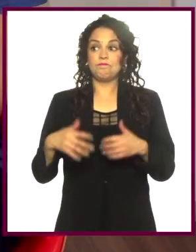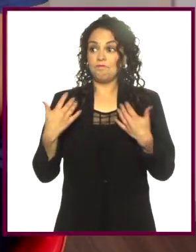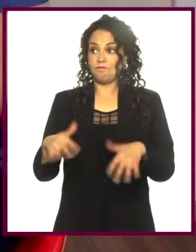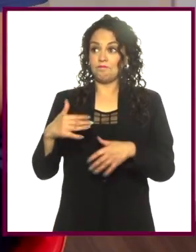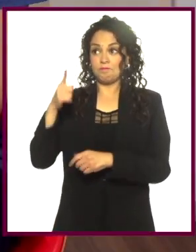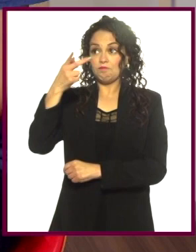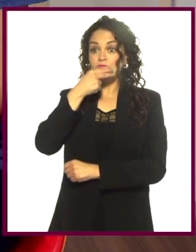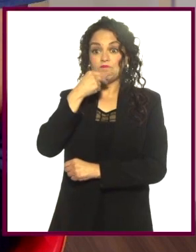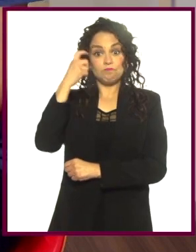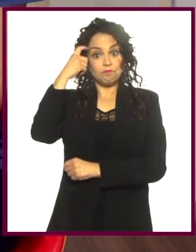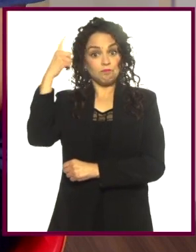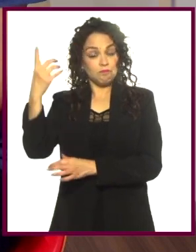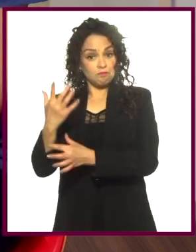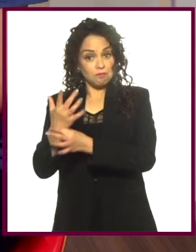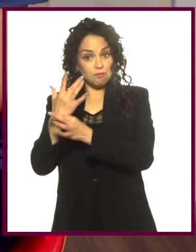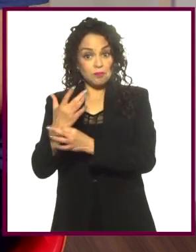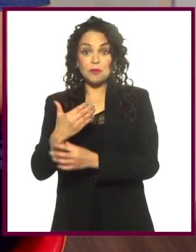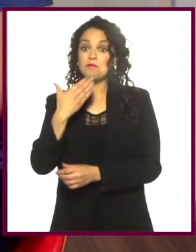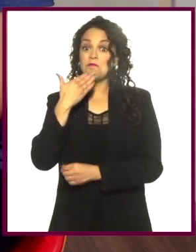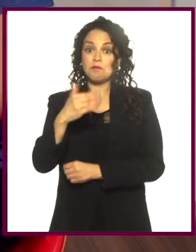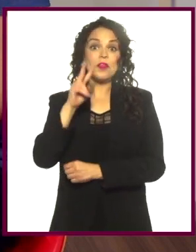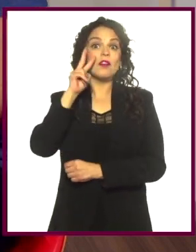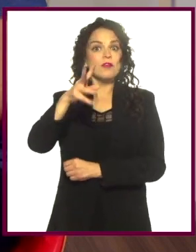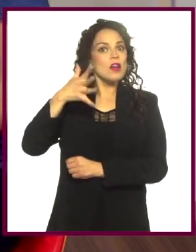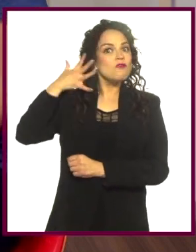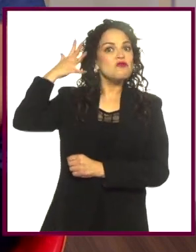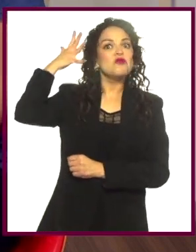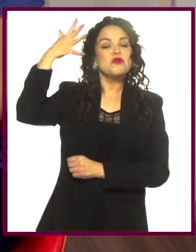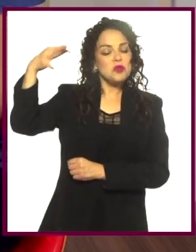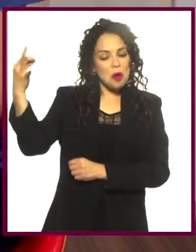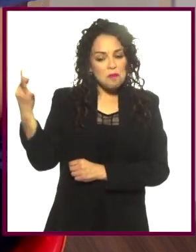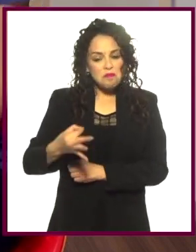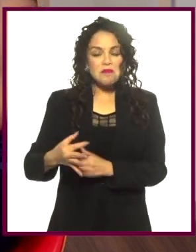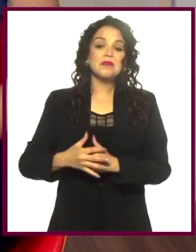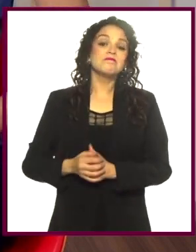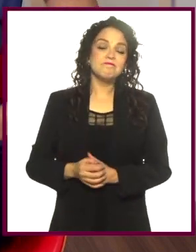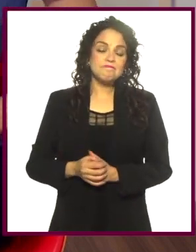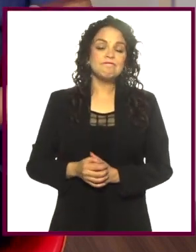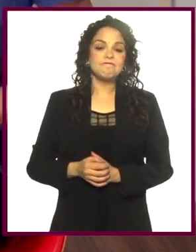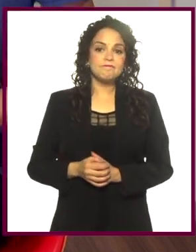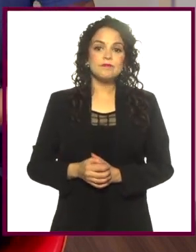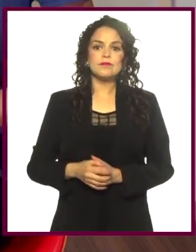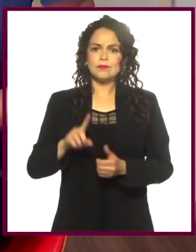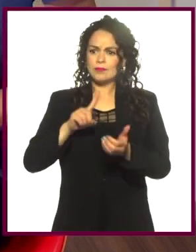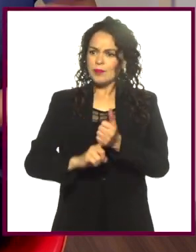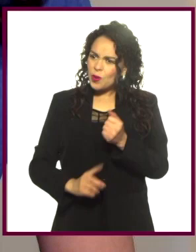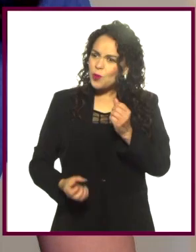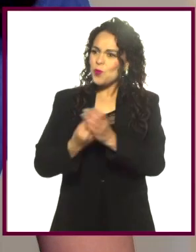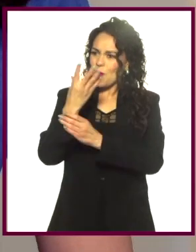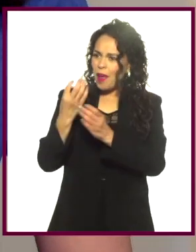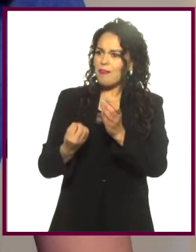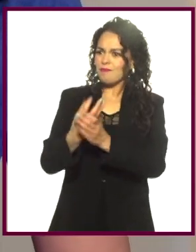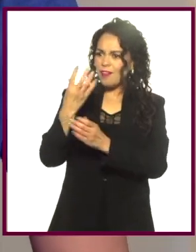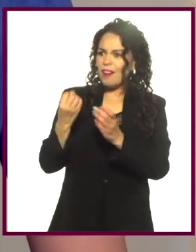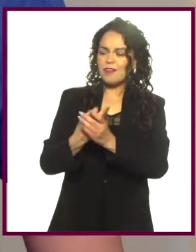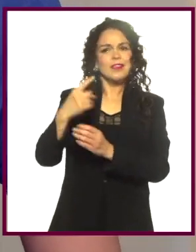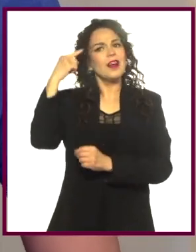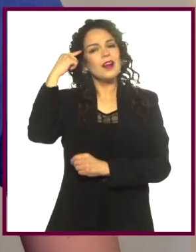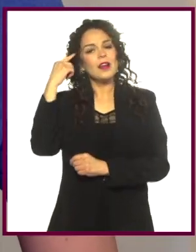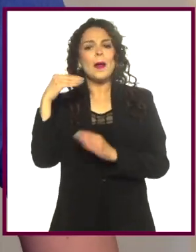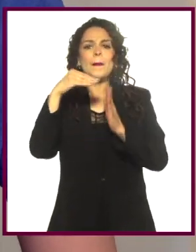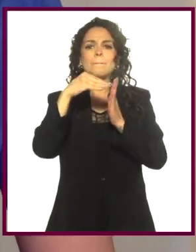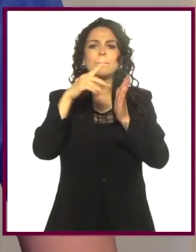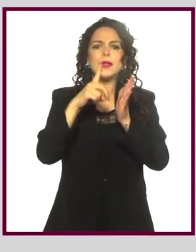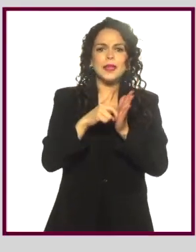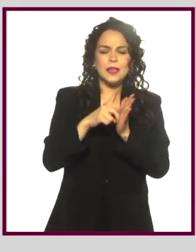Pues vaya que McLuhan era todo un visionario. Sí, sin duda alguna. Y hablando de modelos innovadores, ¿qué dirías del